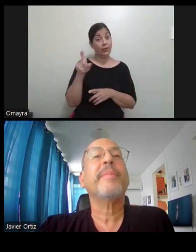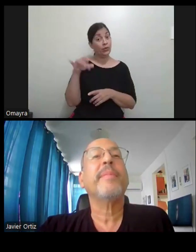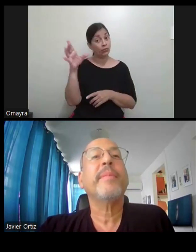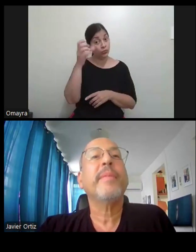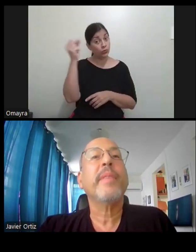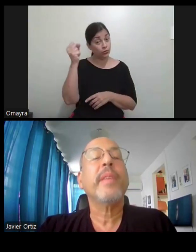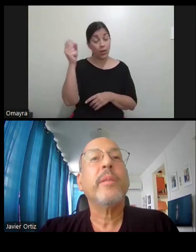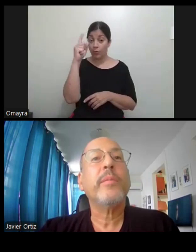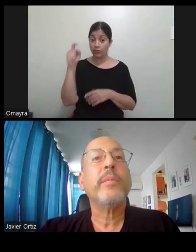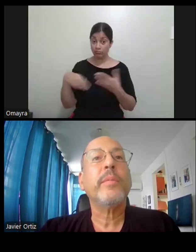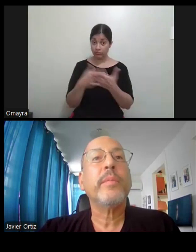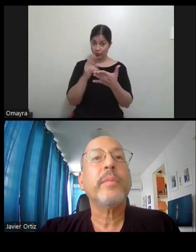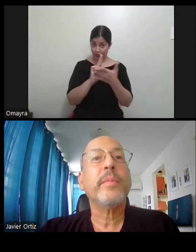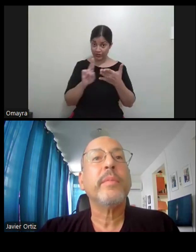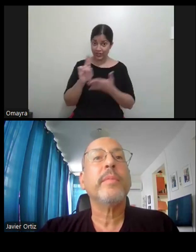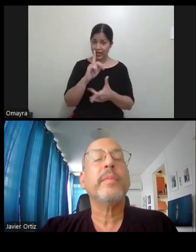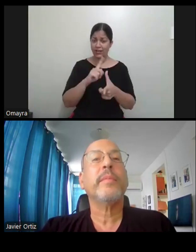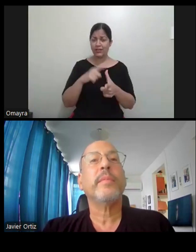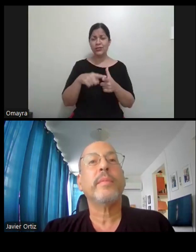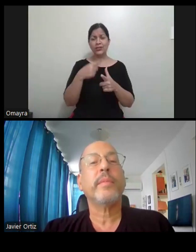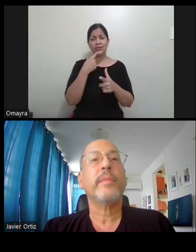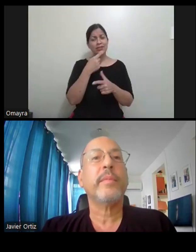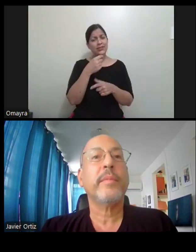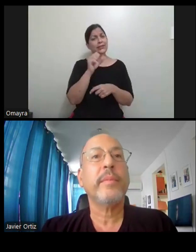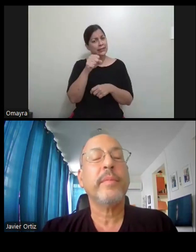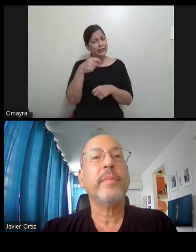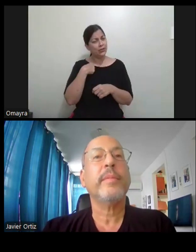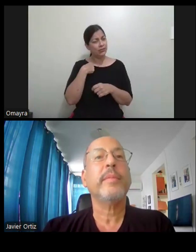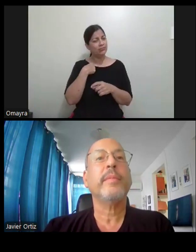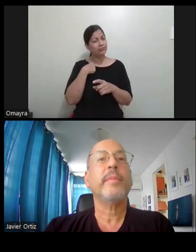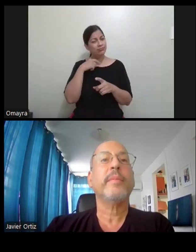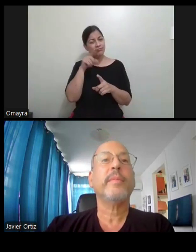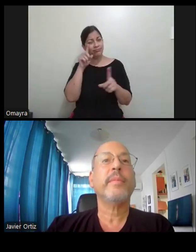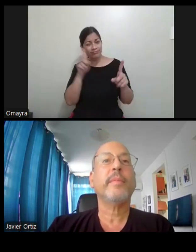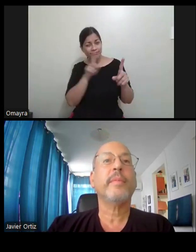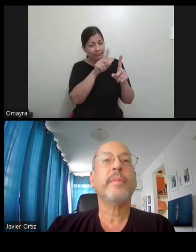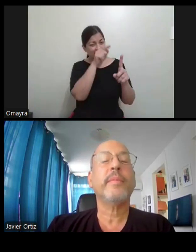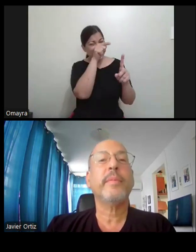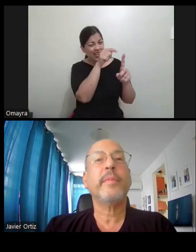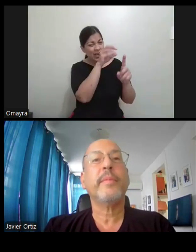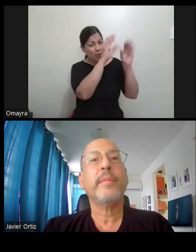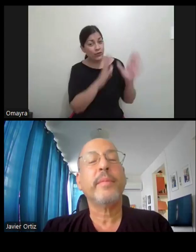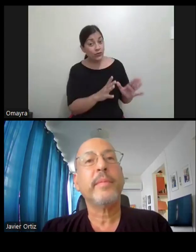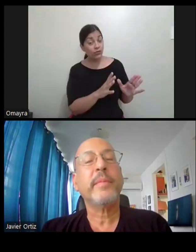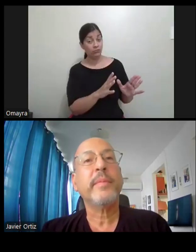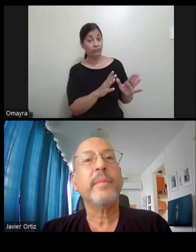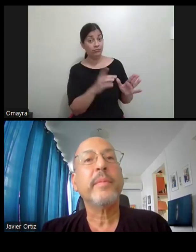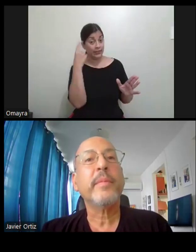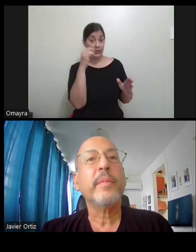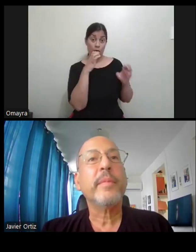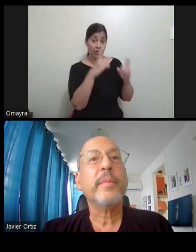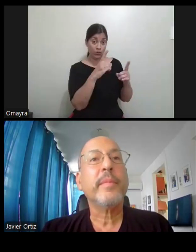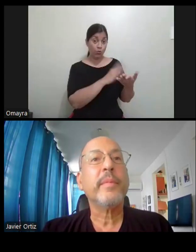porque cuando llegas a la universidad, pues tú dices, sí, voy detrás de este profesor que coral, que si la educación musical, no sé